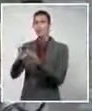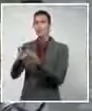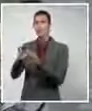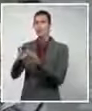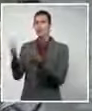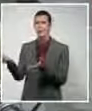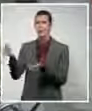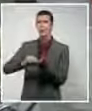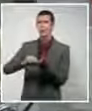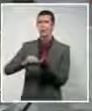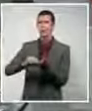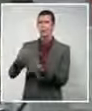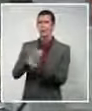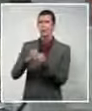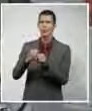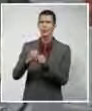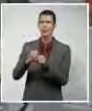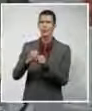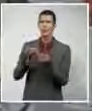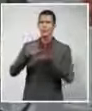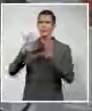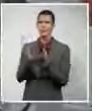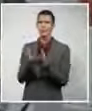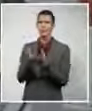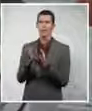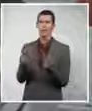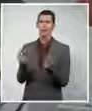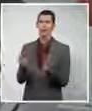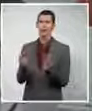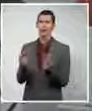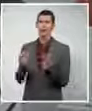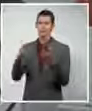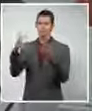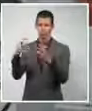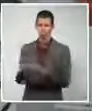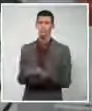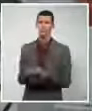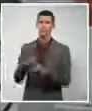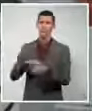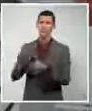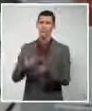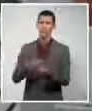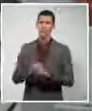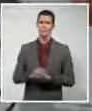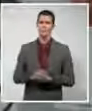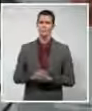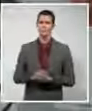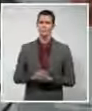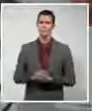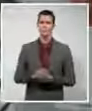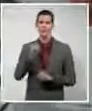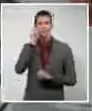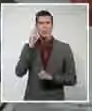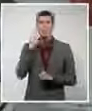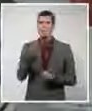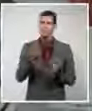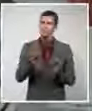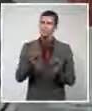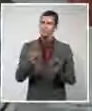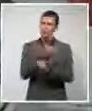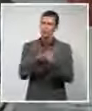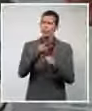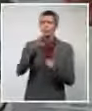en 4G, alcanzando ya 1 millón de usuarios que disfrutan de una experiencia de usuario en esta red, lo cual les